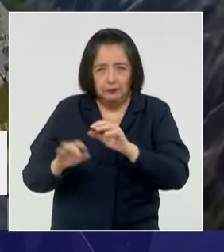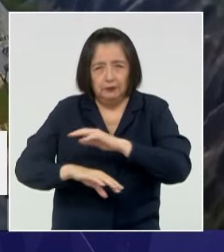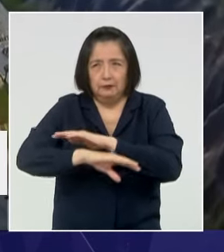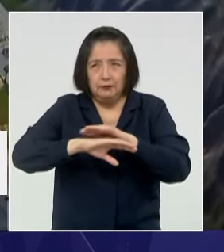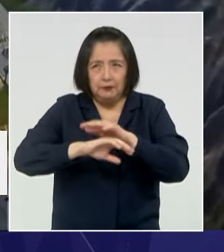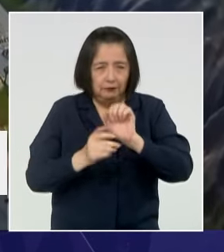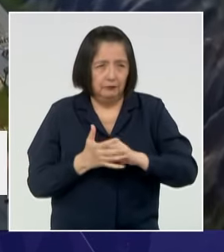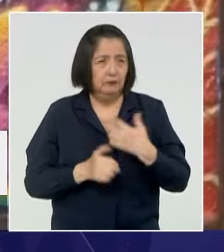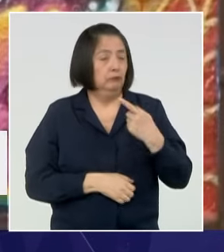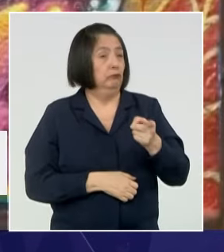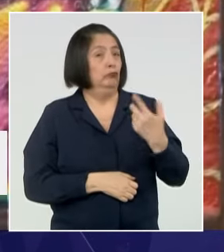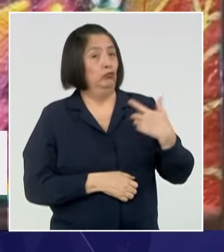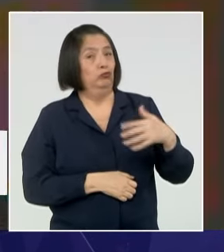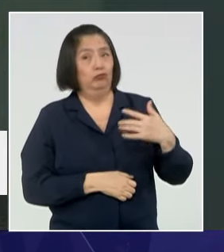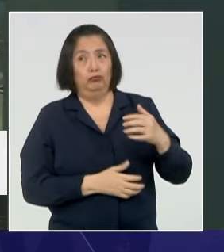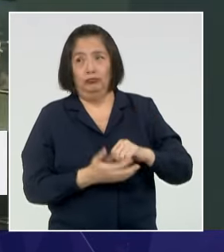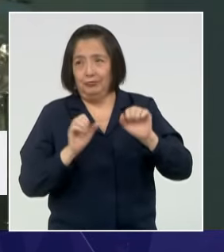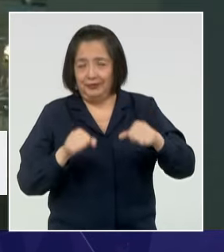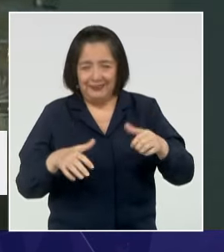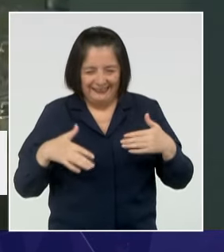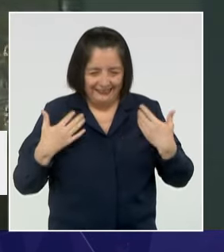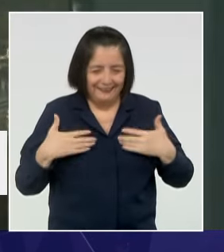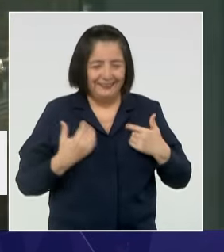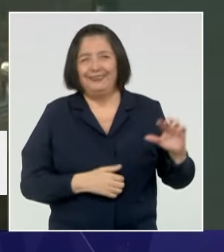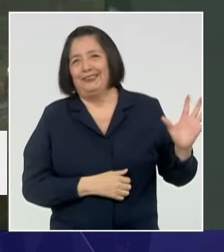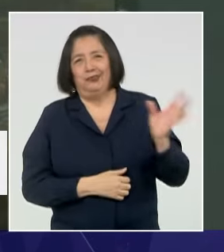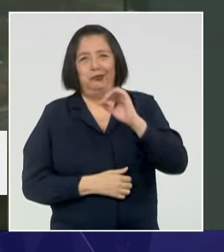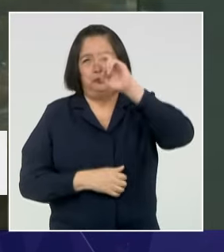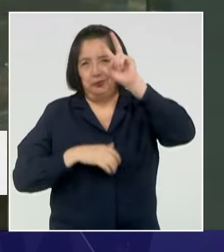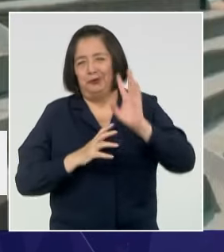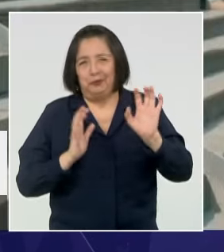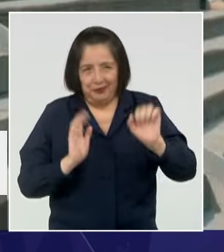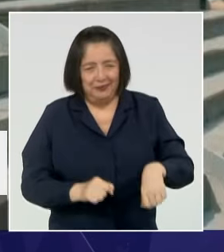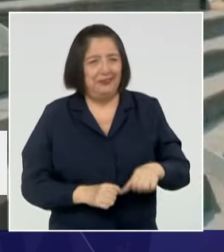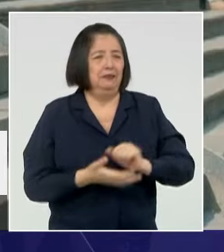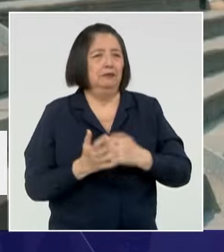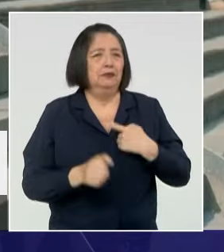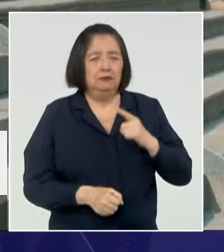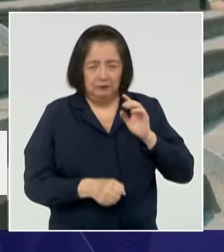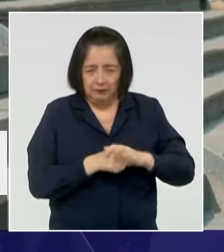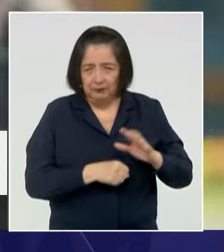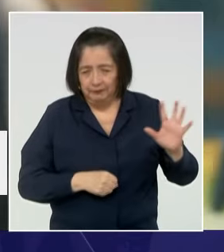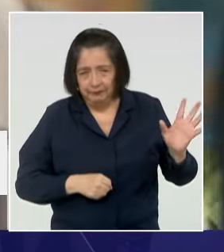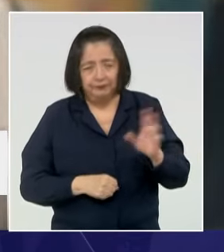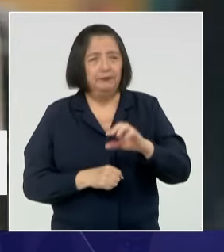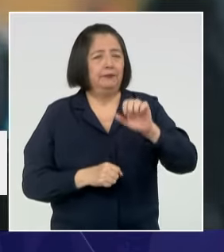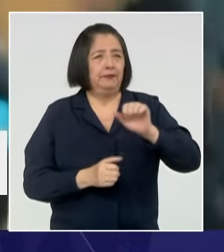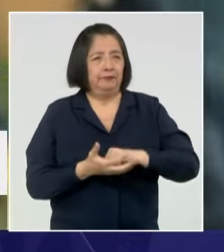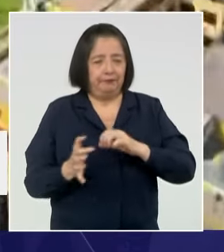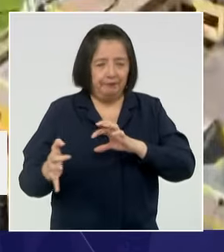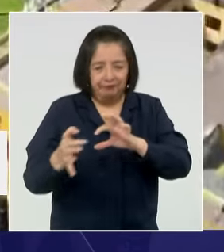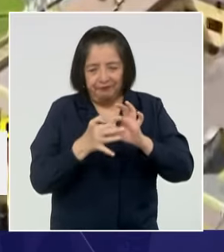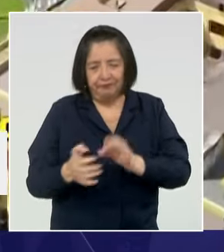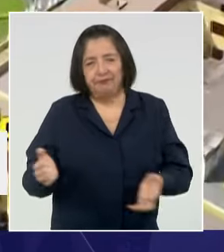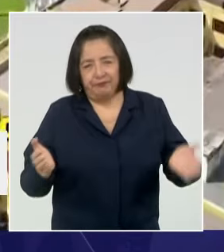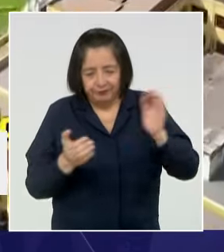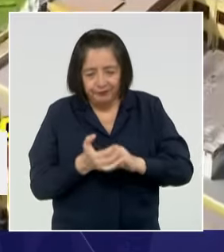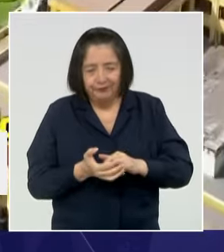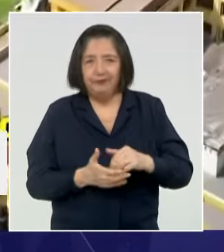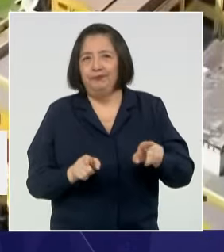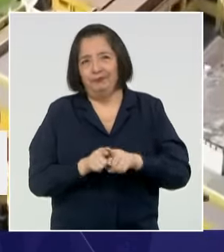Esto definitivamente tiene que alegrarnos a todos los peruanos porque nos compromete a todos y debería unirnos nuevamente, como